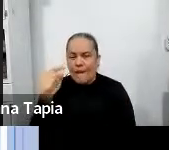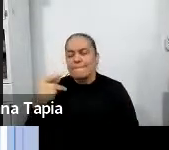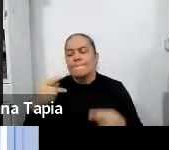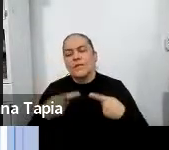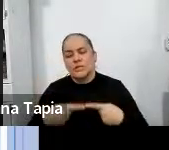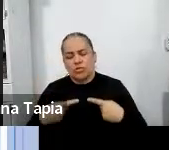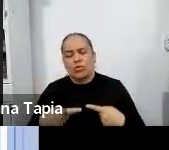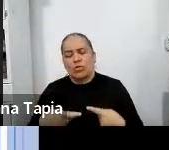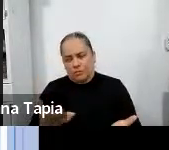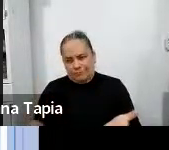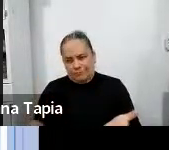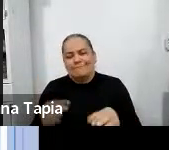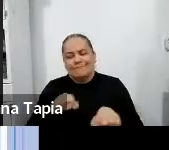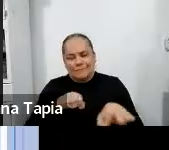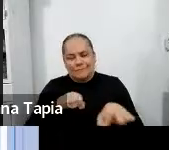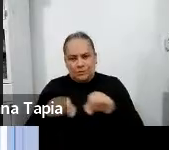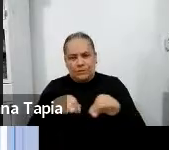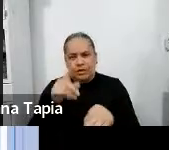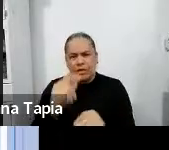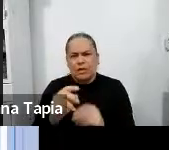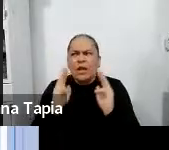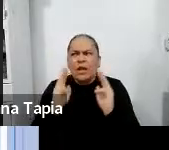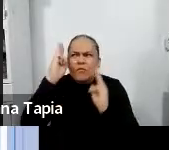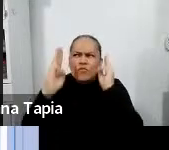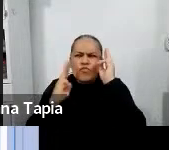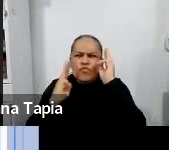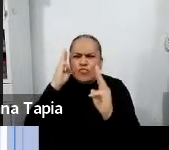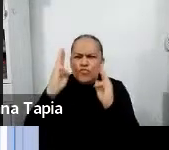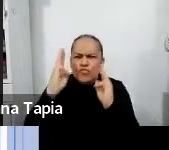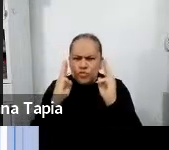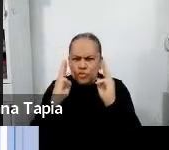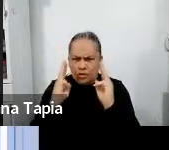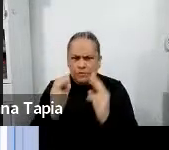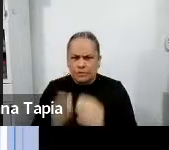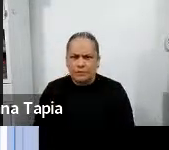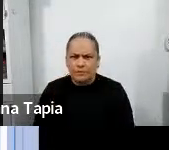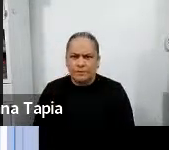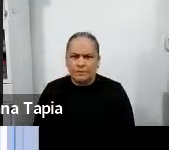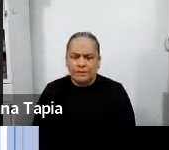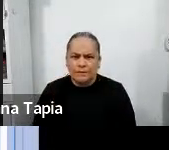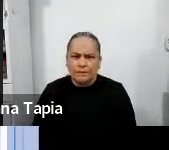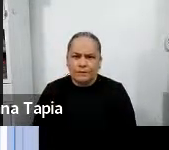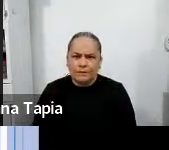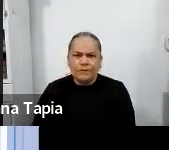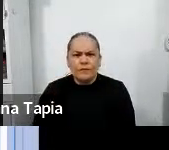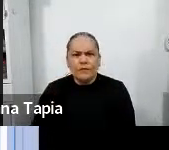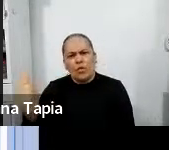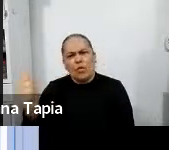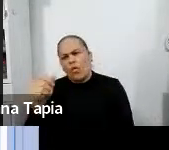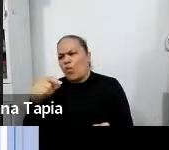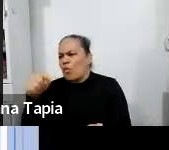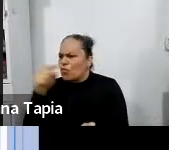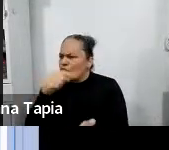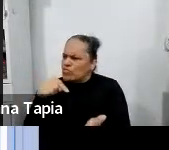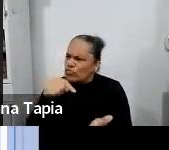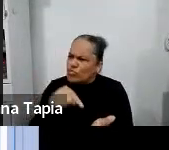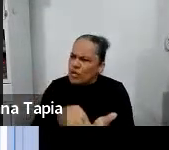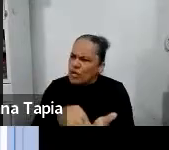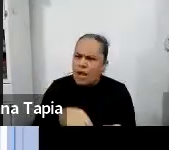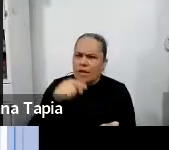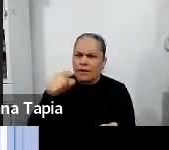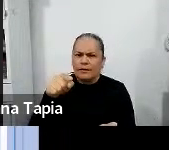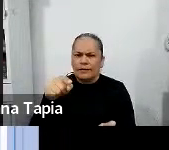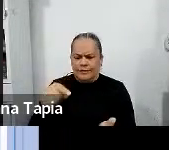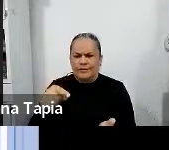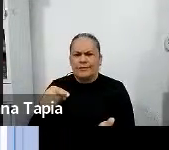¿sí? En el Museo Mural. Después de ahí fuimos a la Alameda. Y entonces les decía, es